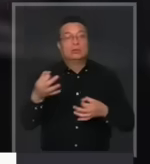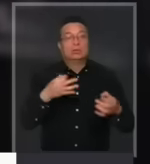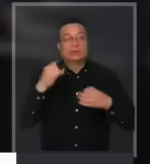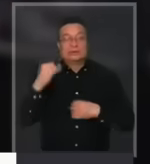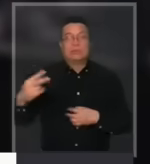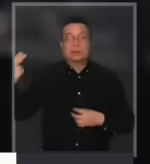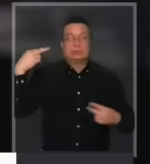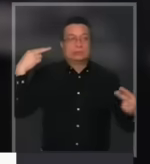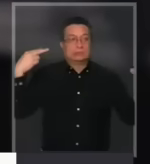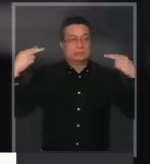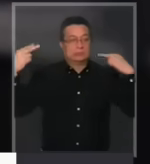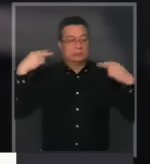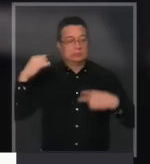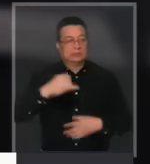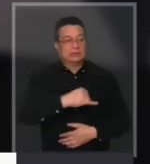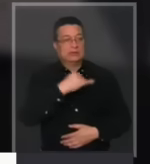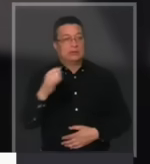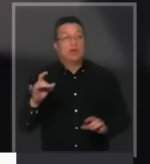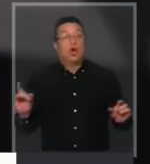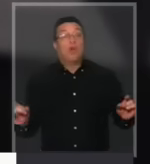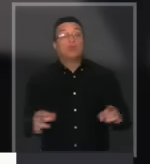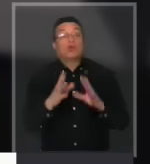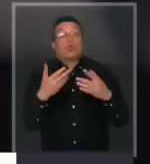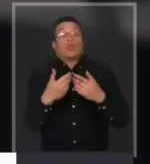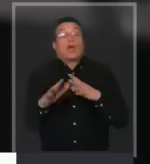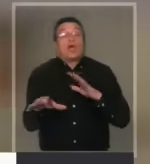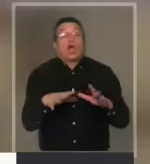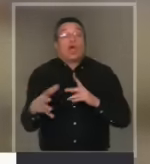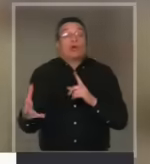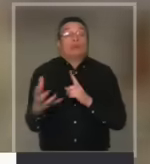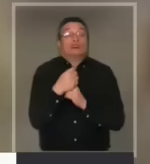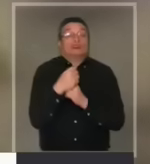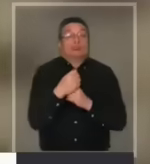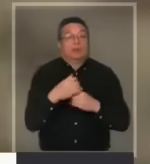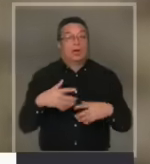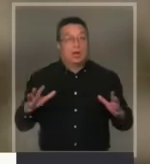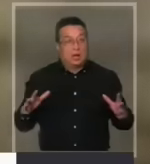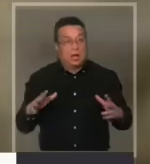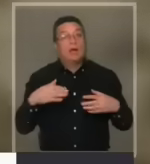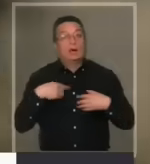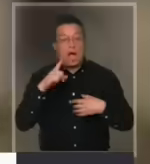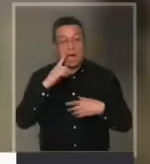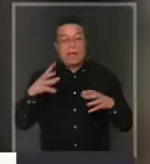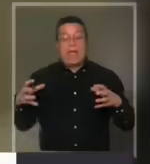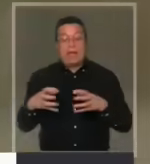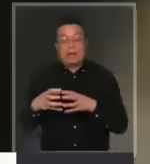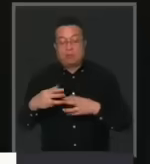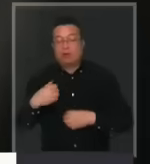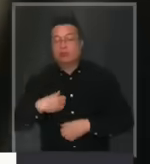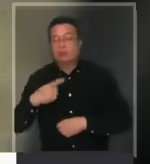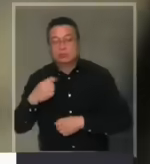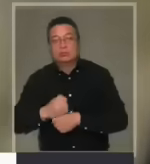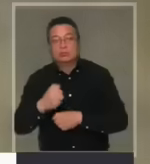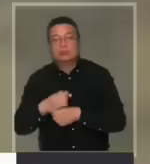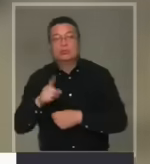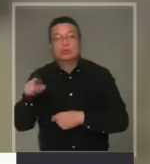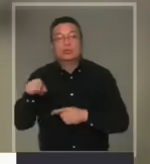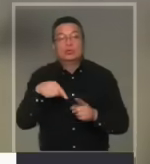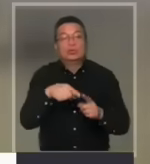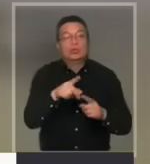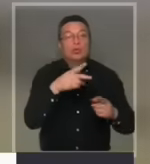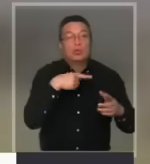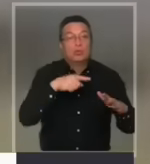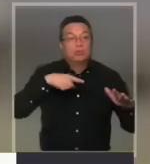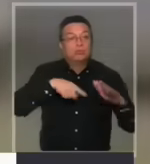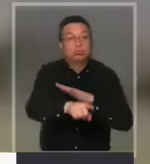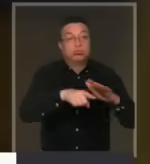vista si es que pasaba algo. Había un equipo que estaba encargado de la irrupción o de extracción